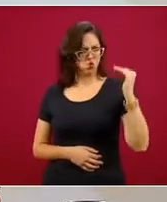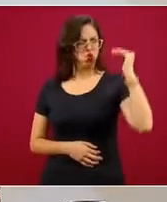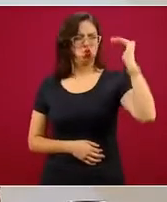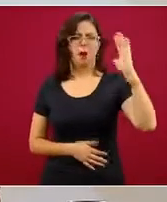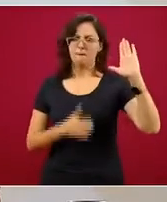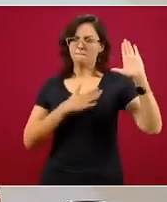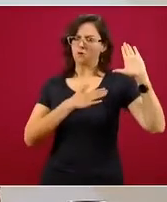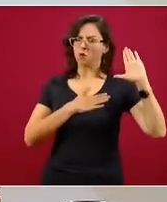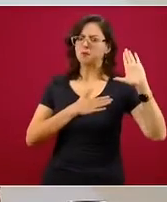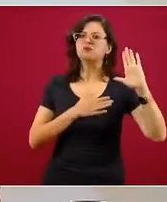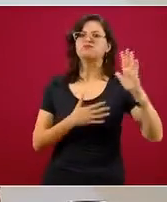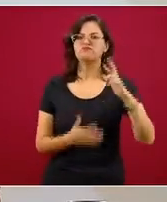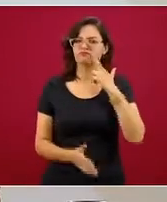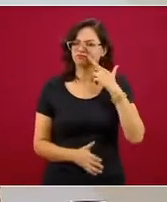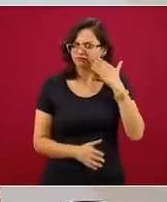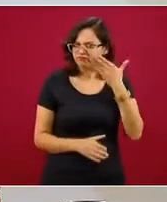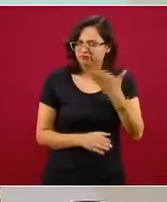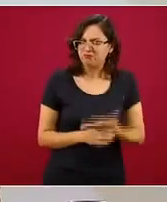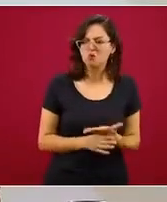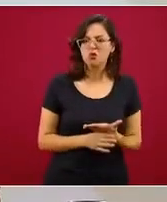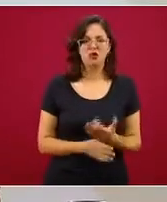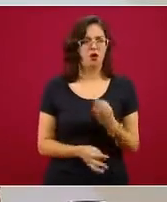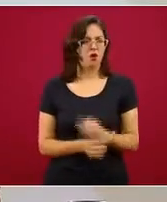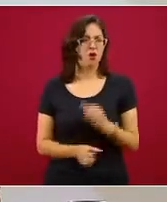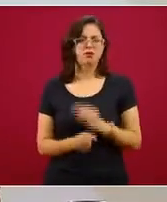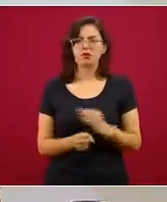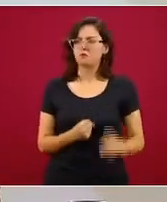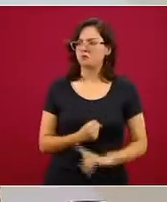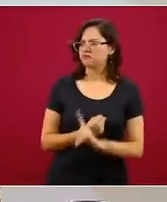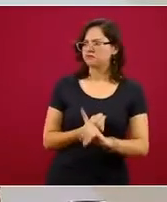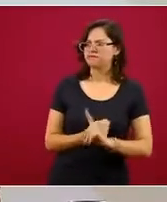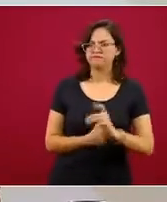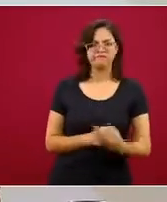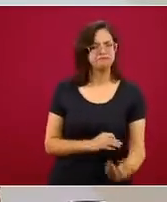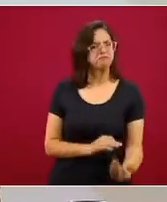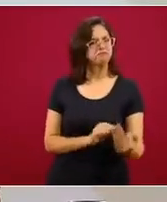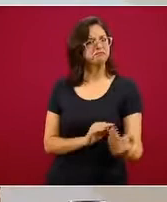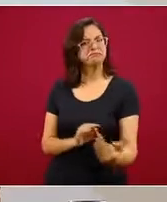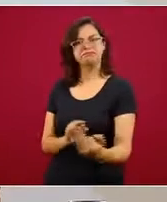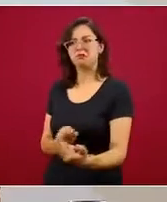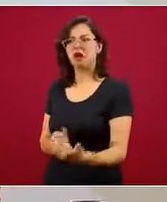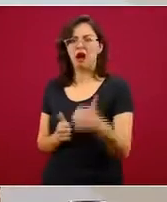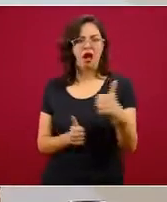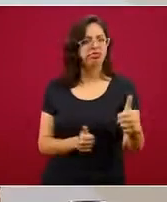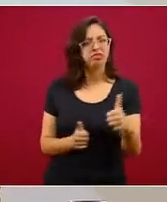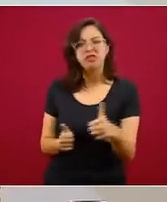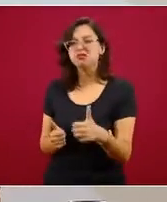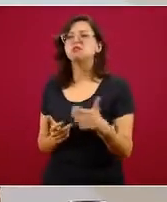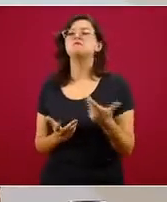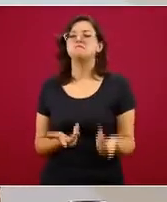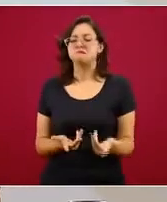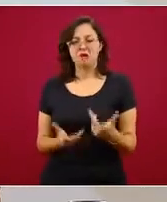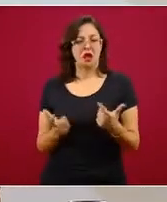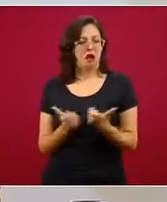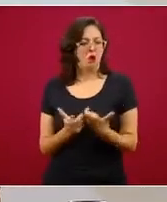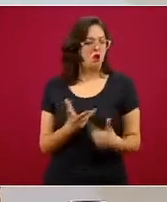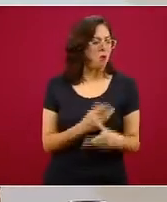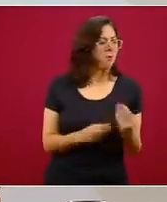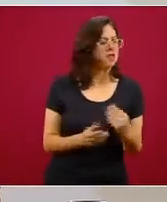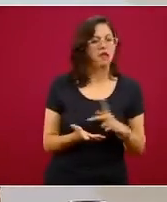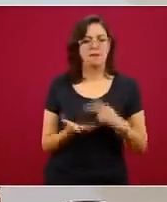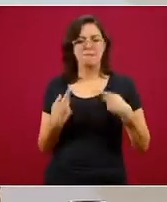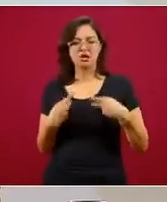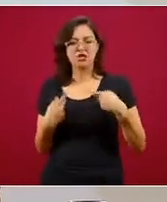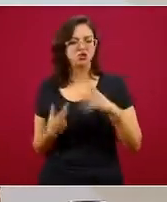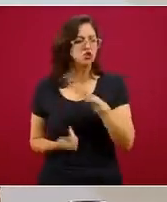de responsabilidad para atender un fenómeno como este y las consecuencias que tiene sobre el bienestar social, la economía, etcétera. Una